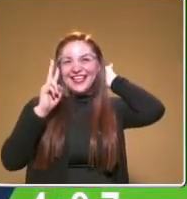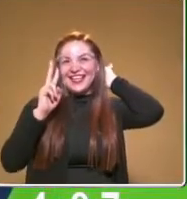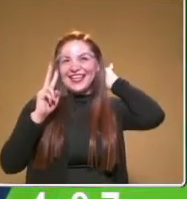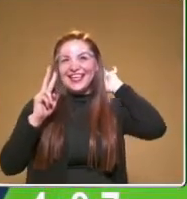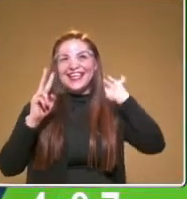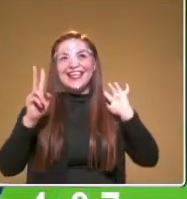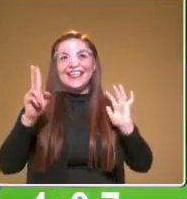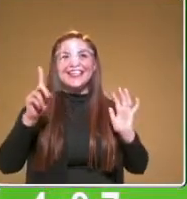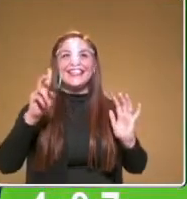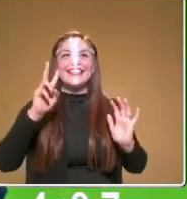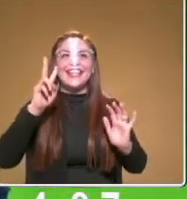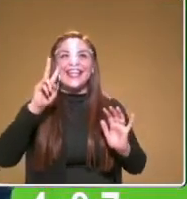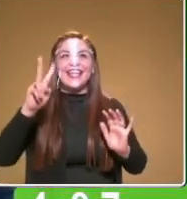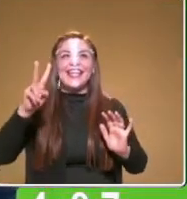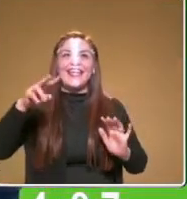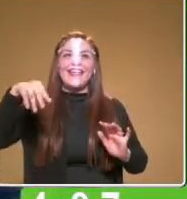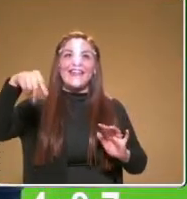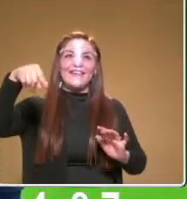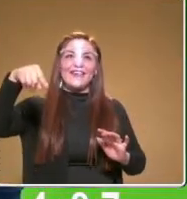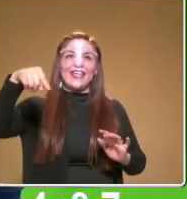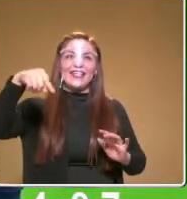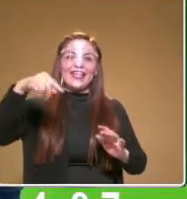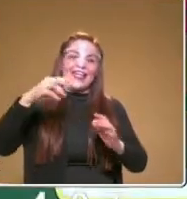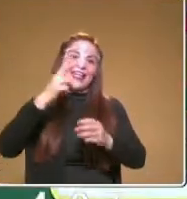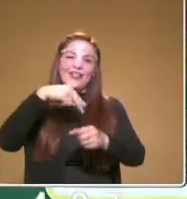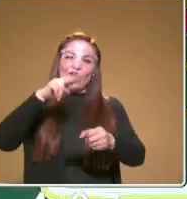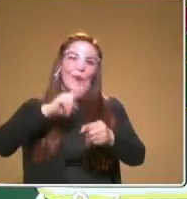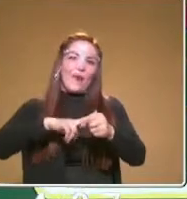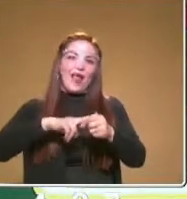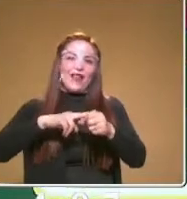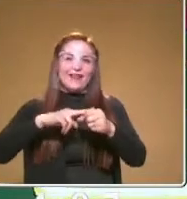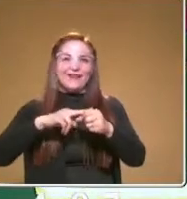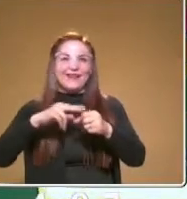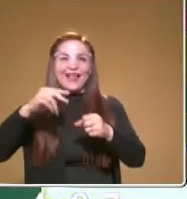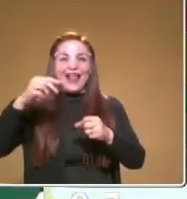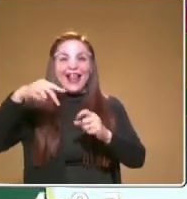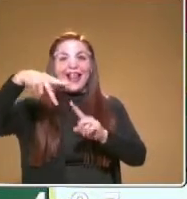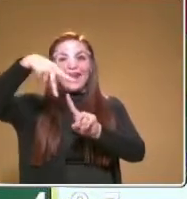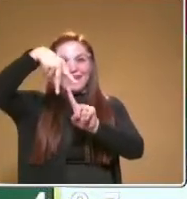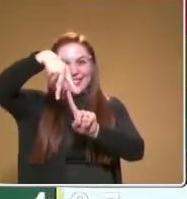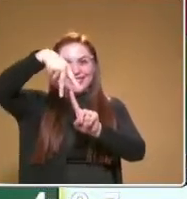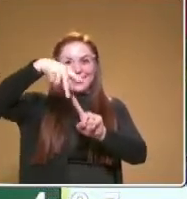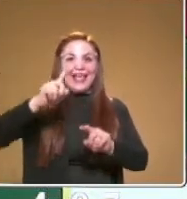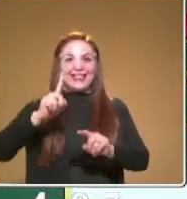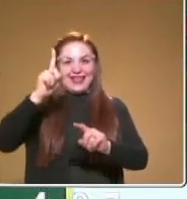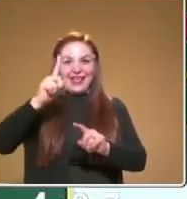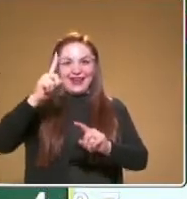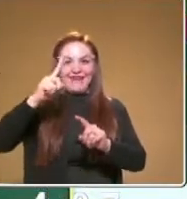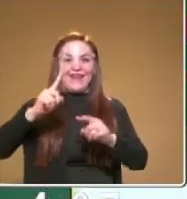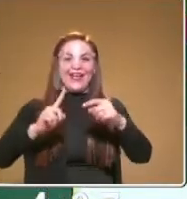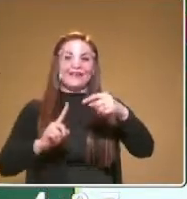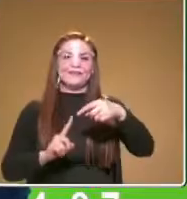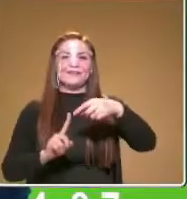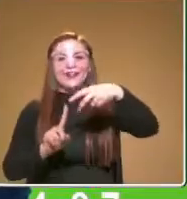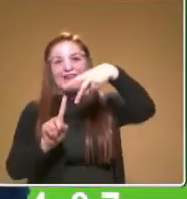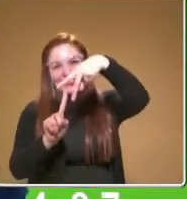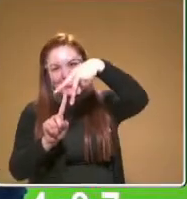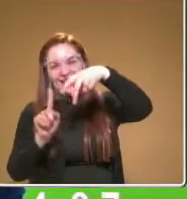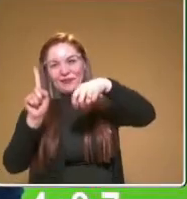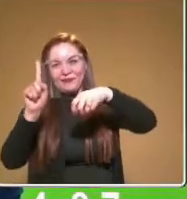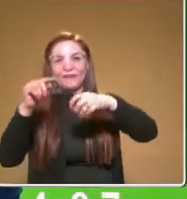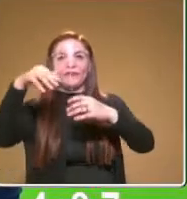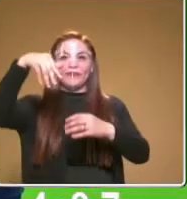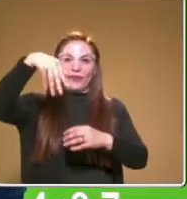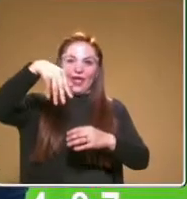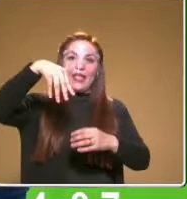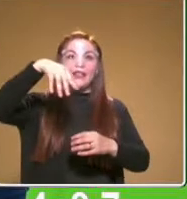opciones. Antes de que lo oculten, ¿verdad? Fíjense cómo quedaba. A ver, está la flechita hacia arriba. ¿Qué pasa si ese monito, ese